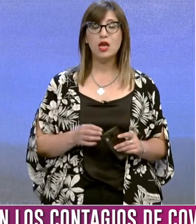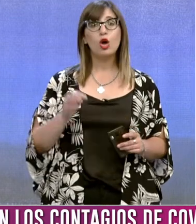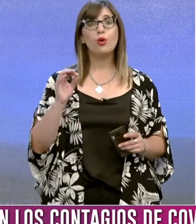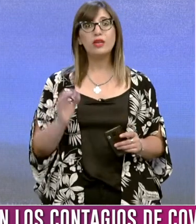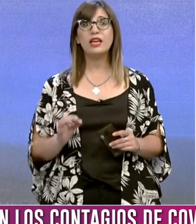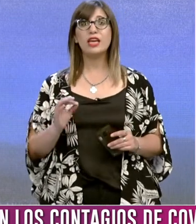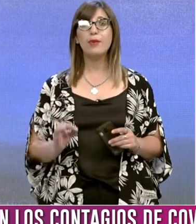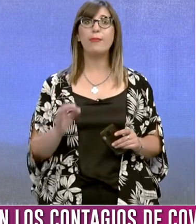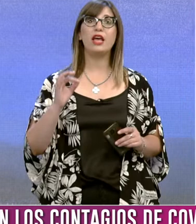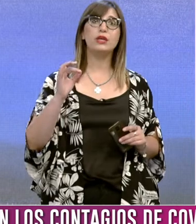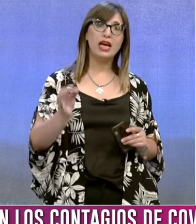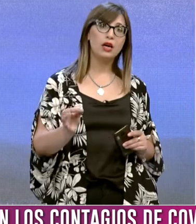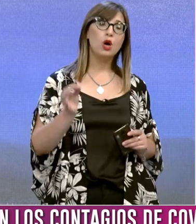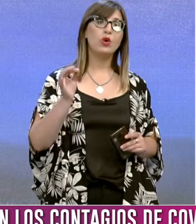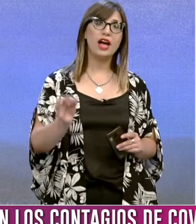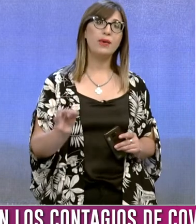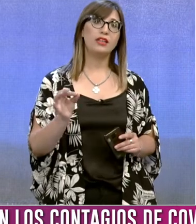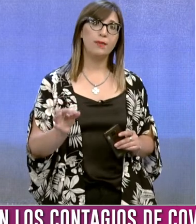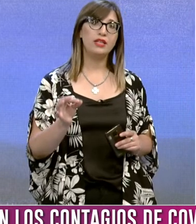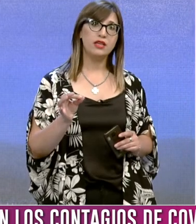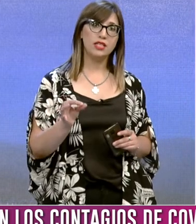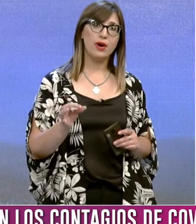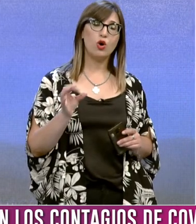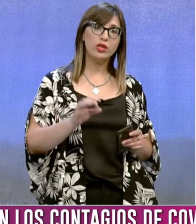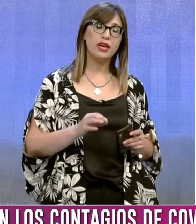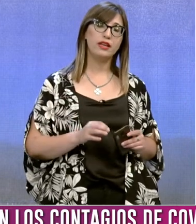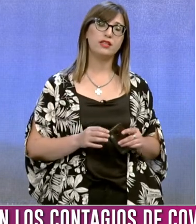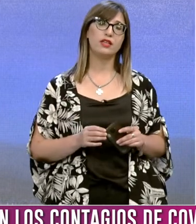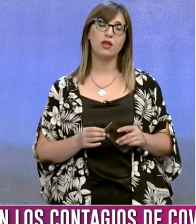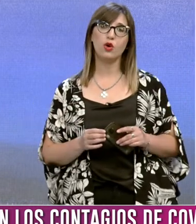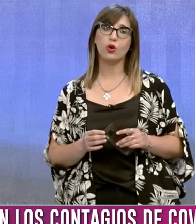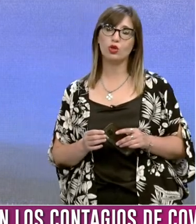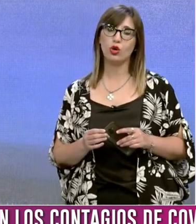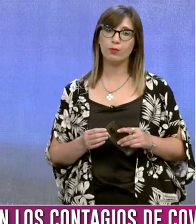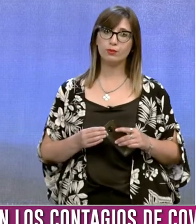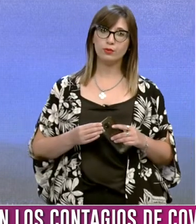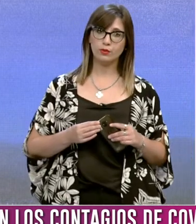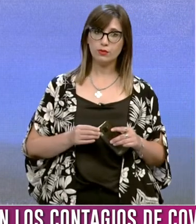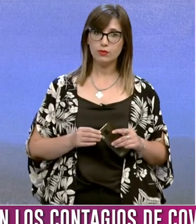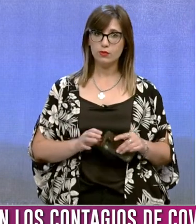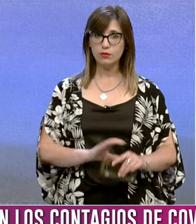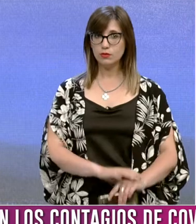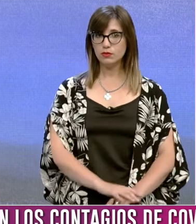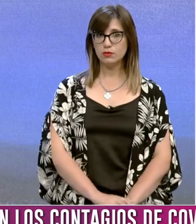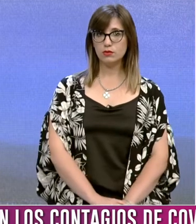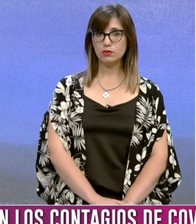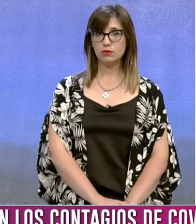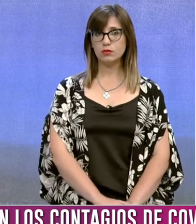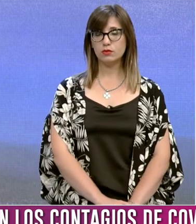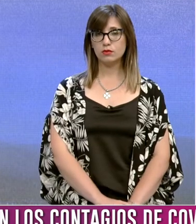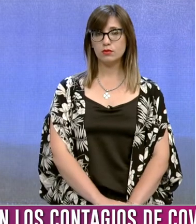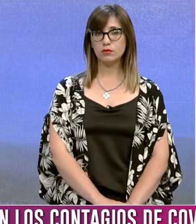esquemas. Completar esquemas para evitar una cama de terapia intensiva. ¿Cómo están en este sentido, doctor?